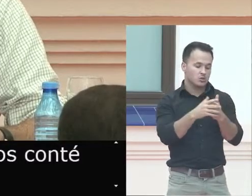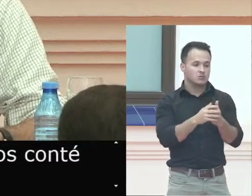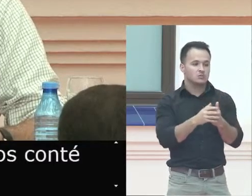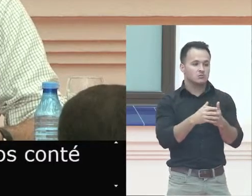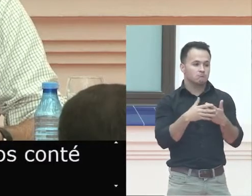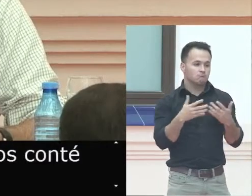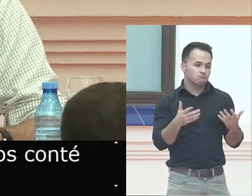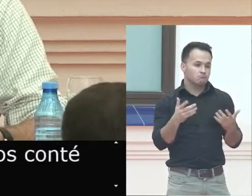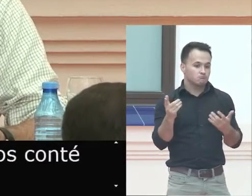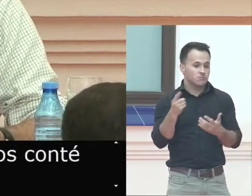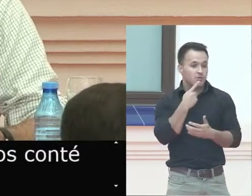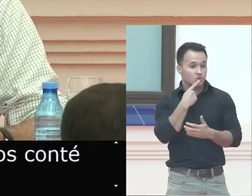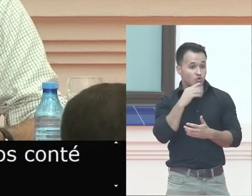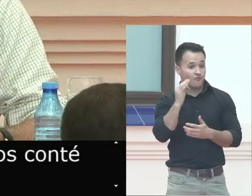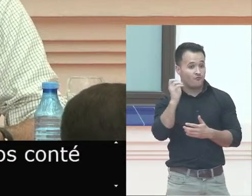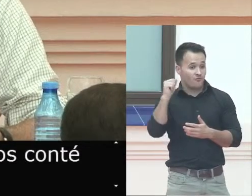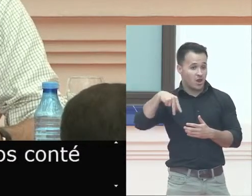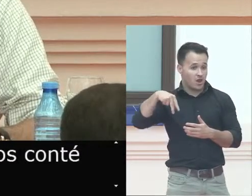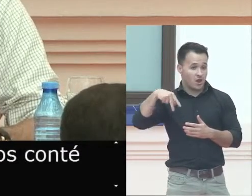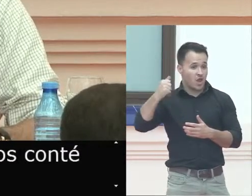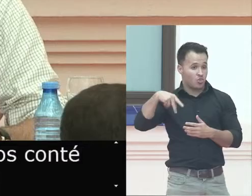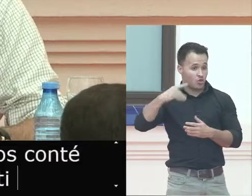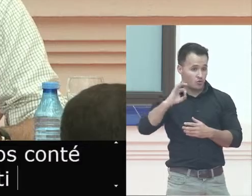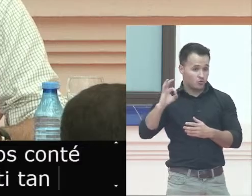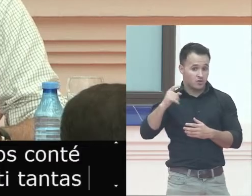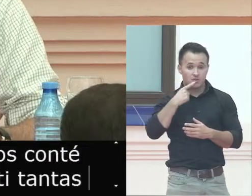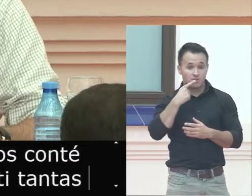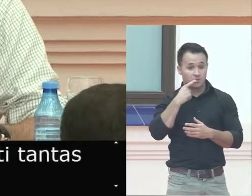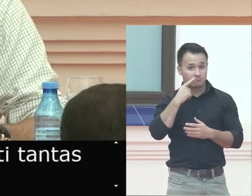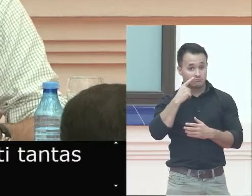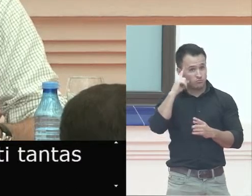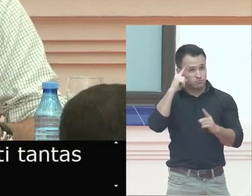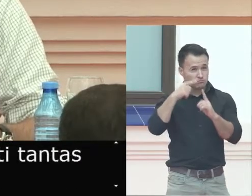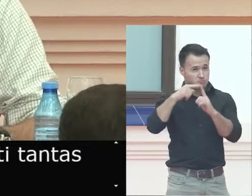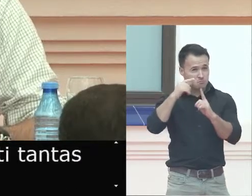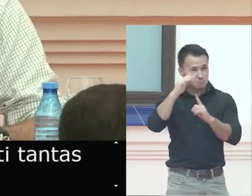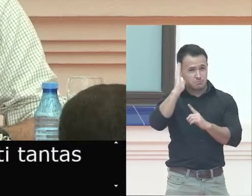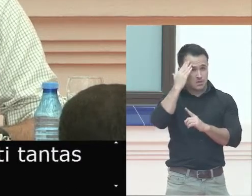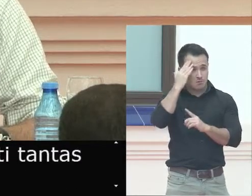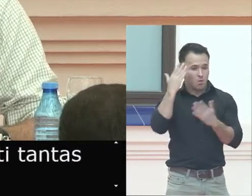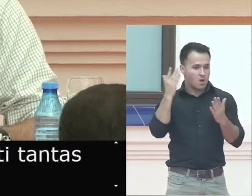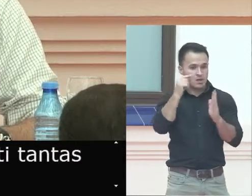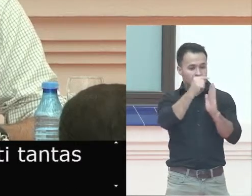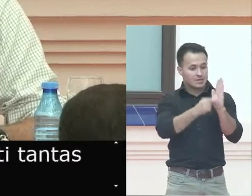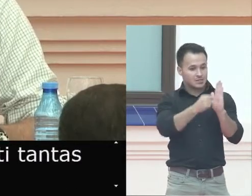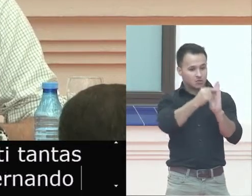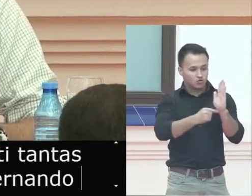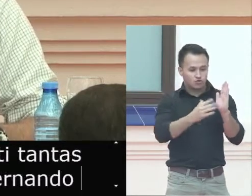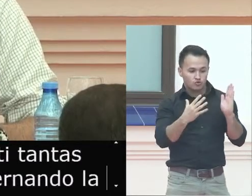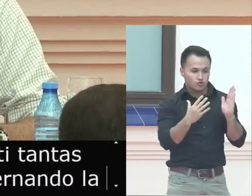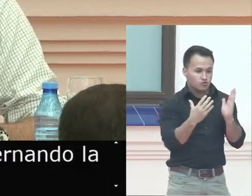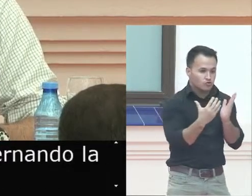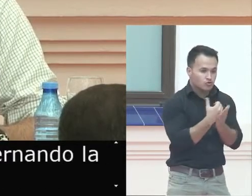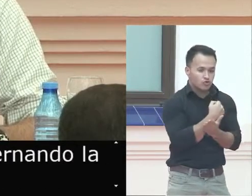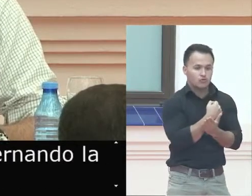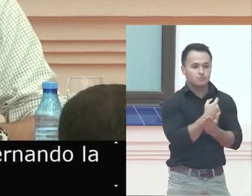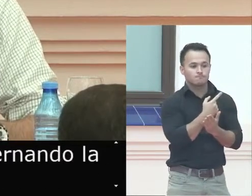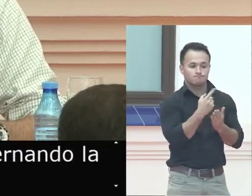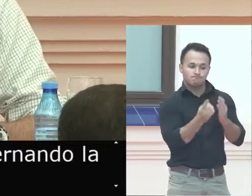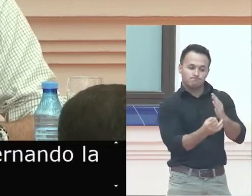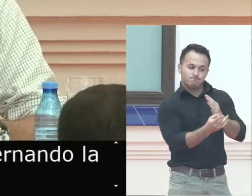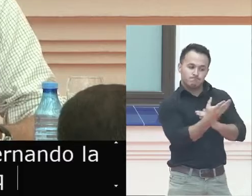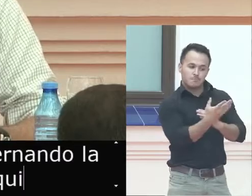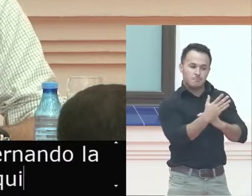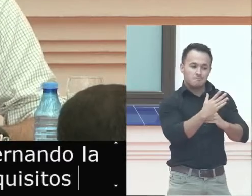Y como ha dicho Fernando, la idea fundamental es que todos los requisitos están